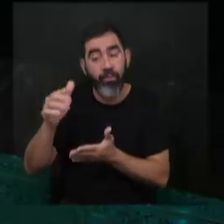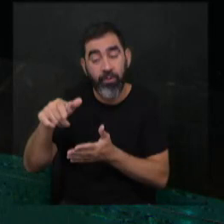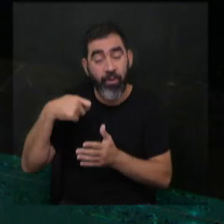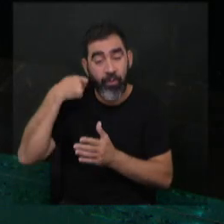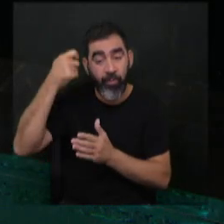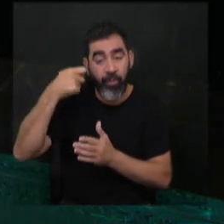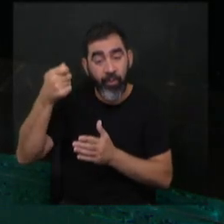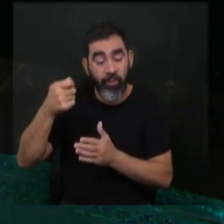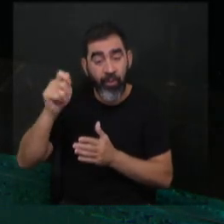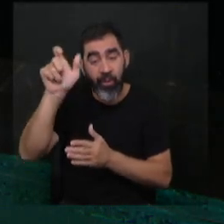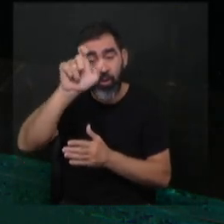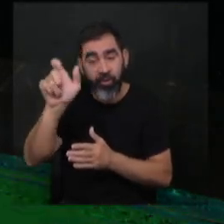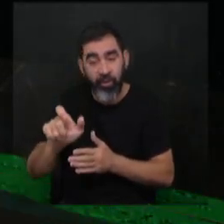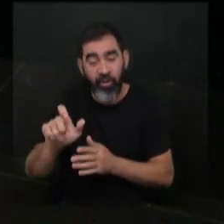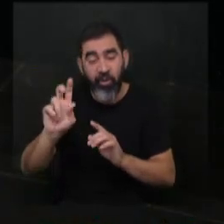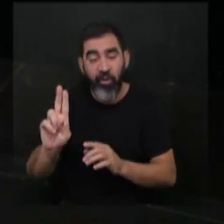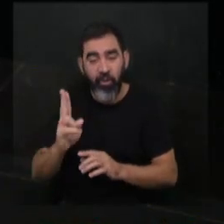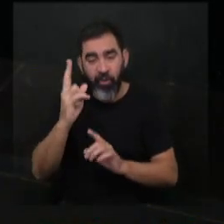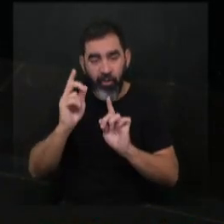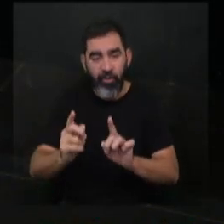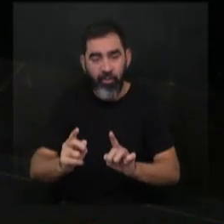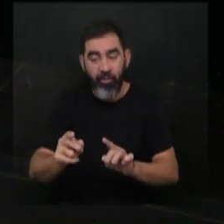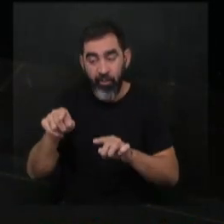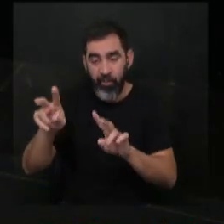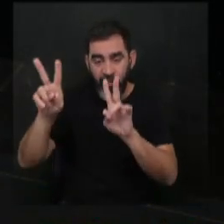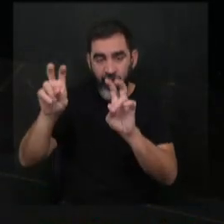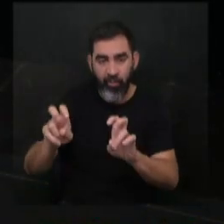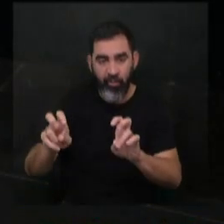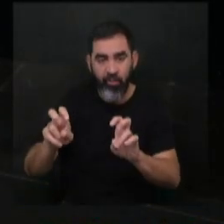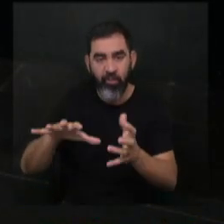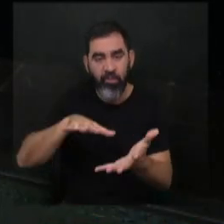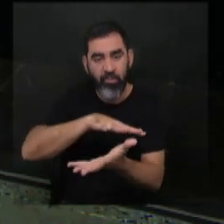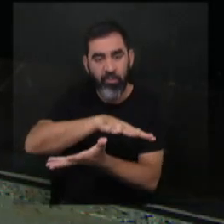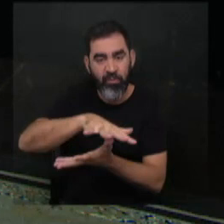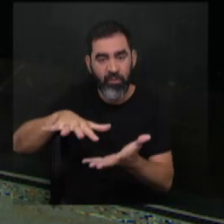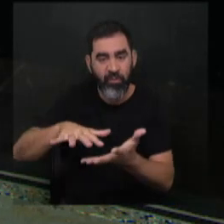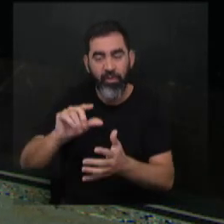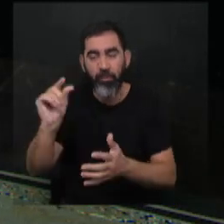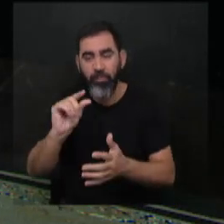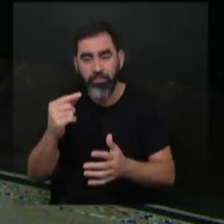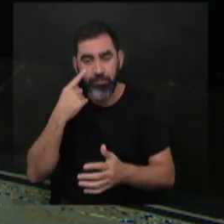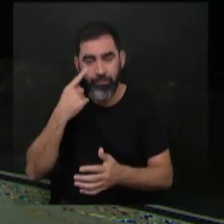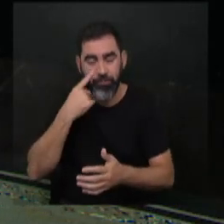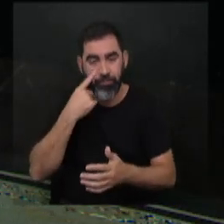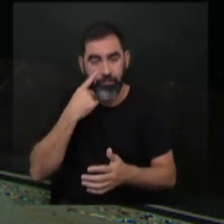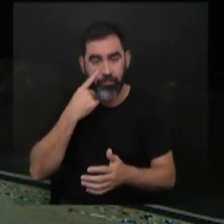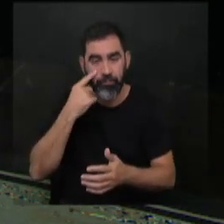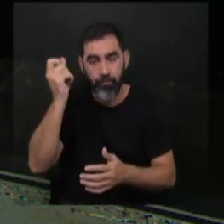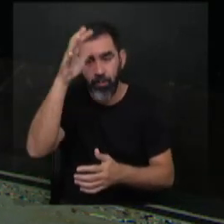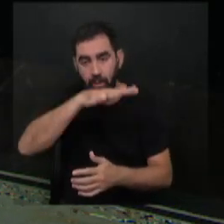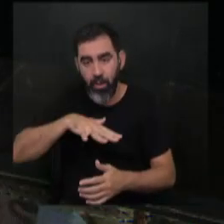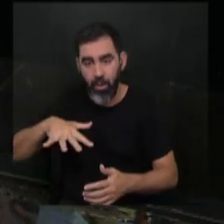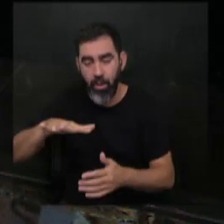película de Alicia Cana, en Italia y una parte en Uruguay. En este caso, en una zona donde tenemos muy pocas referencias, que son los campos